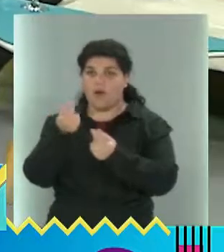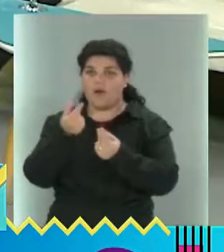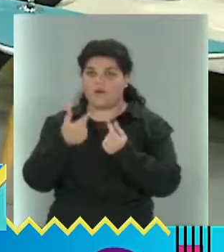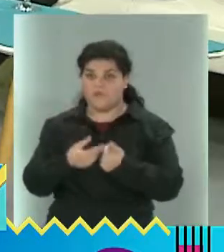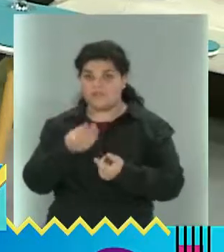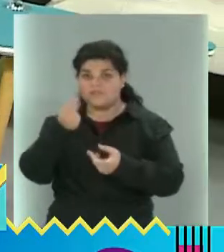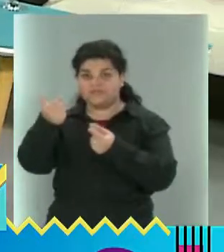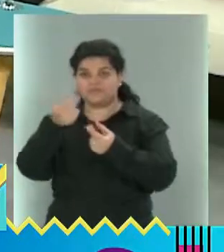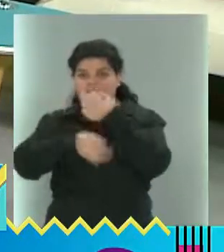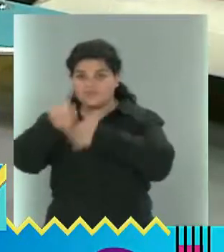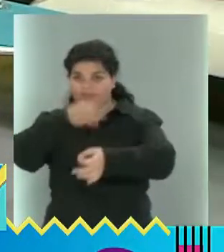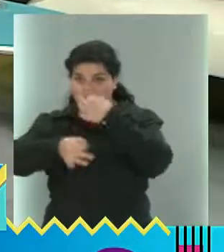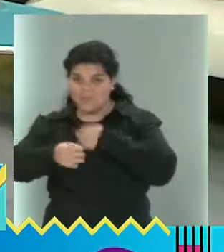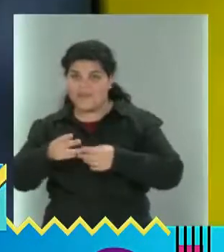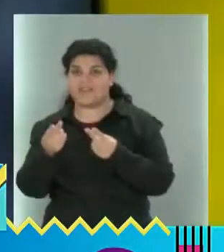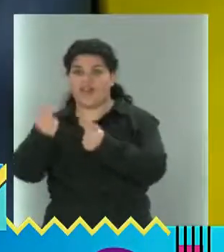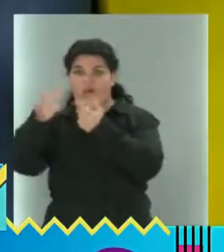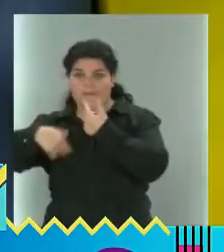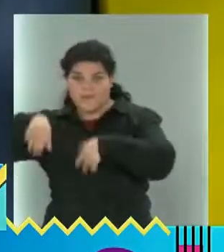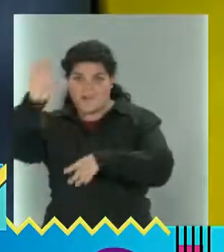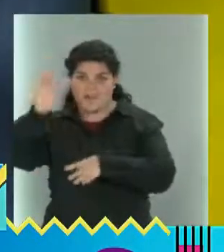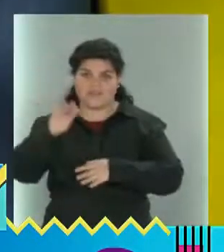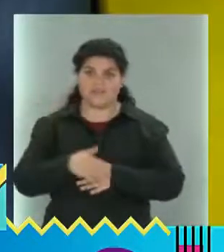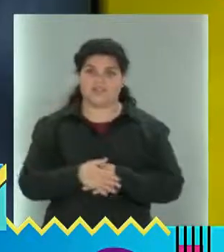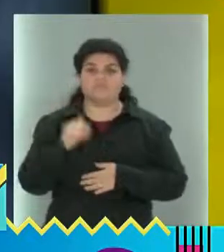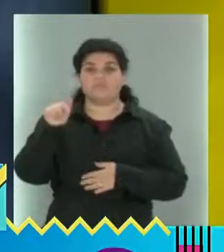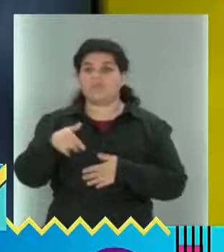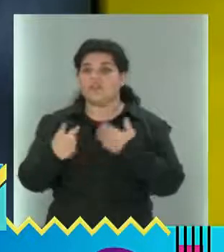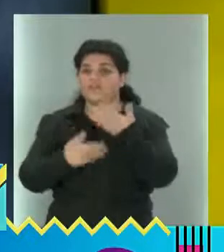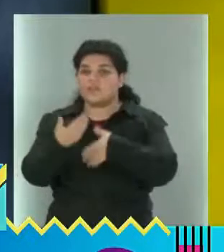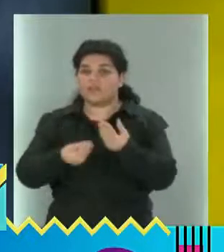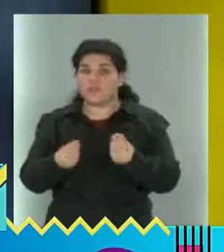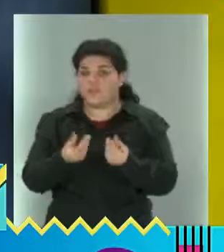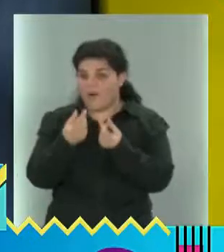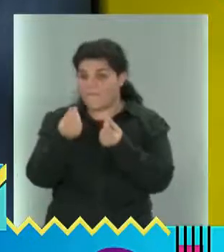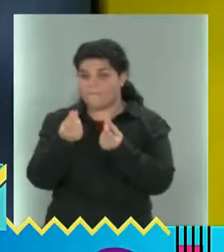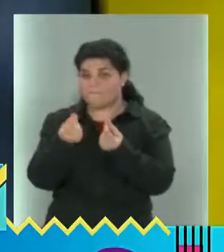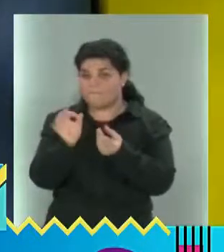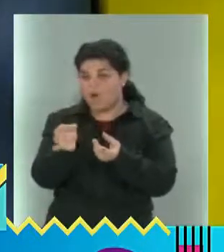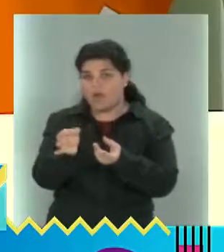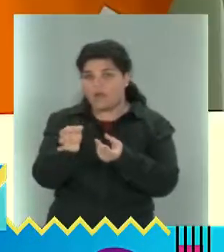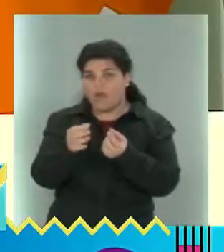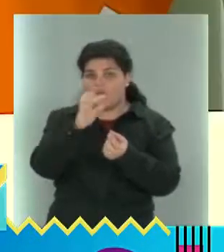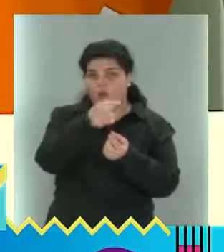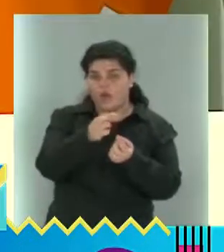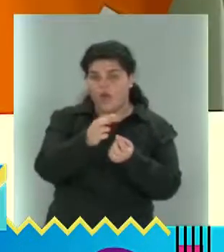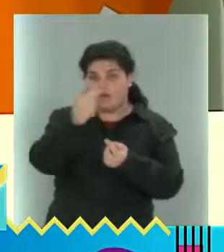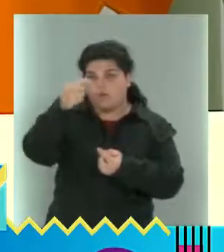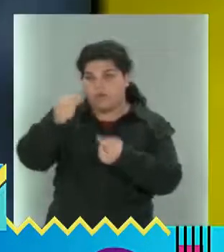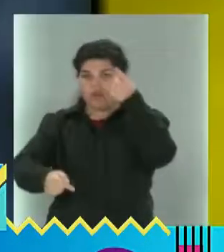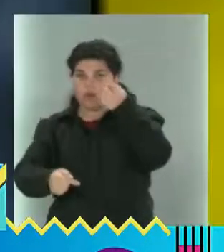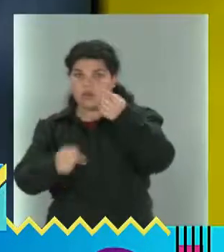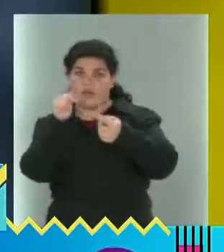más dólares de los que te entran. Al sacar más dólares de lo que te entran, tu moneda tiende a devaluarse frente al dólar, es una realidad.